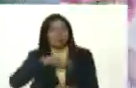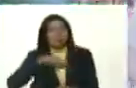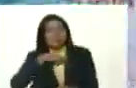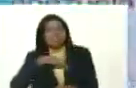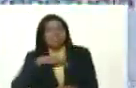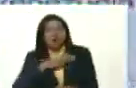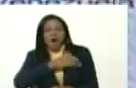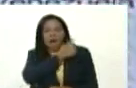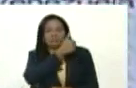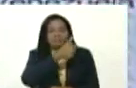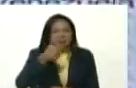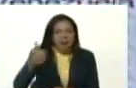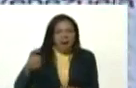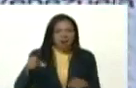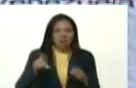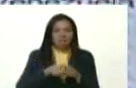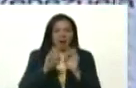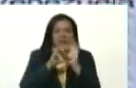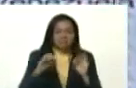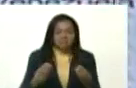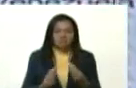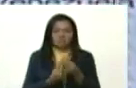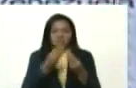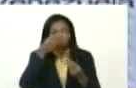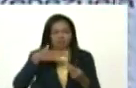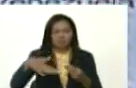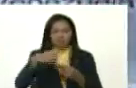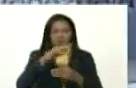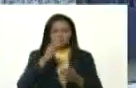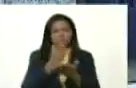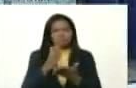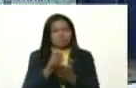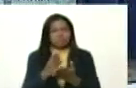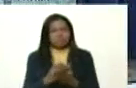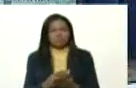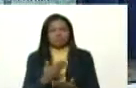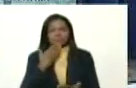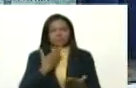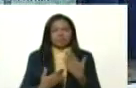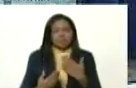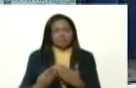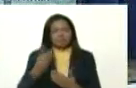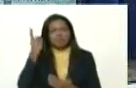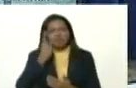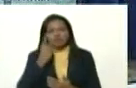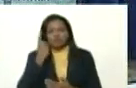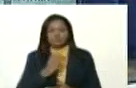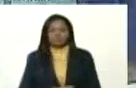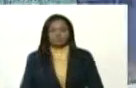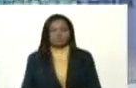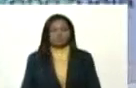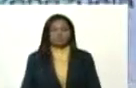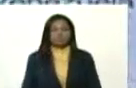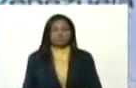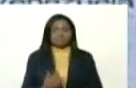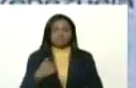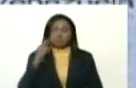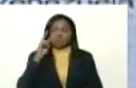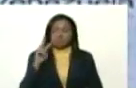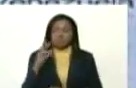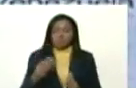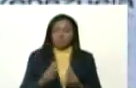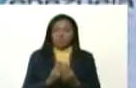jefas de misiones, junto al pueblo, siempre junto al pueblo. Gracias, Darío. Yo quisiera, fíjate, estaba hablando aquí con